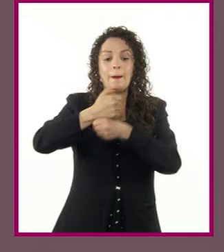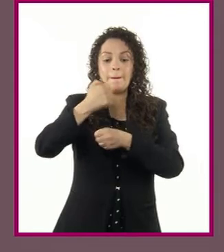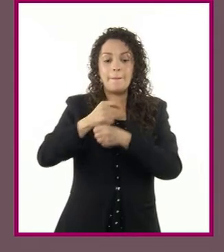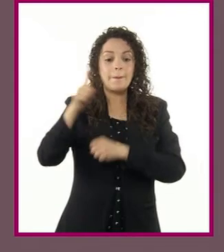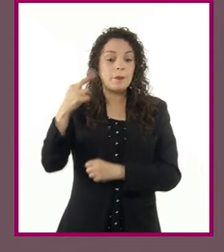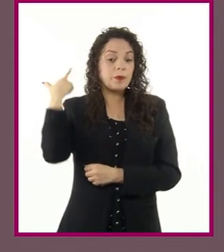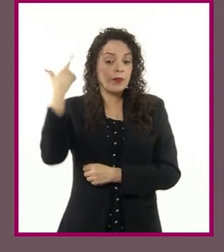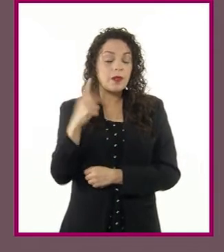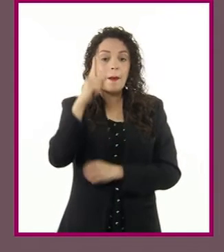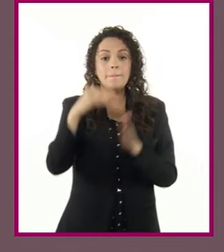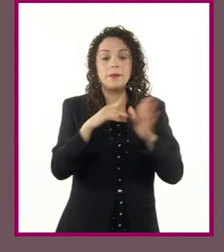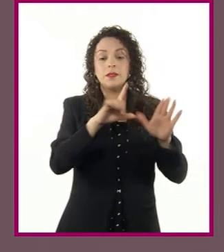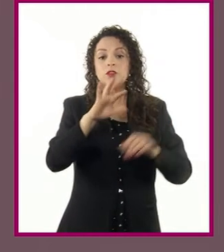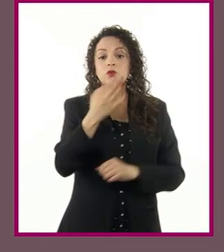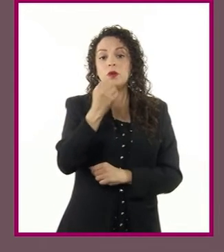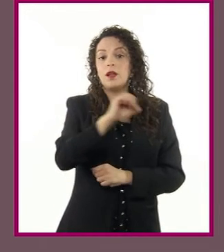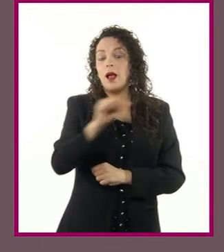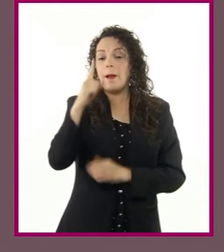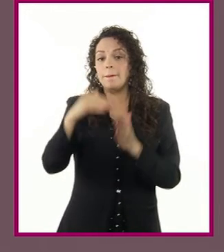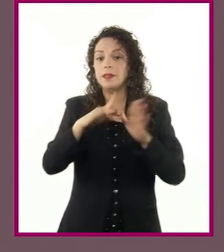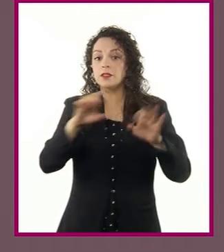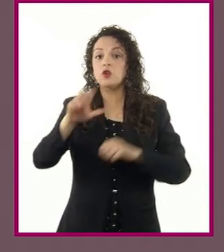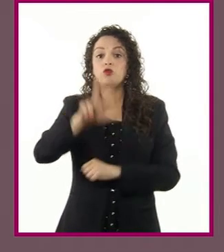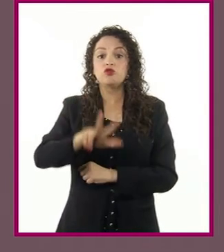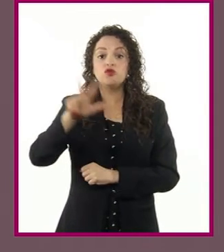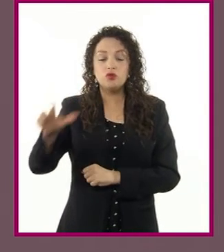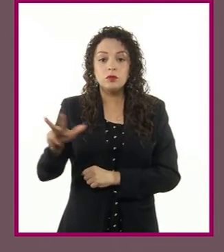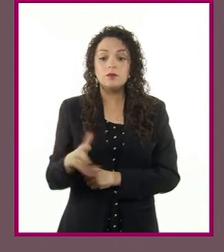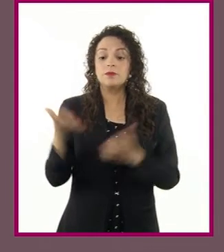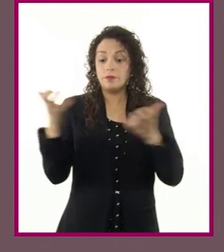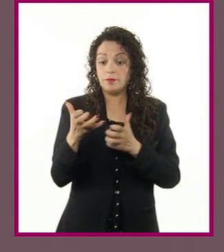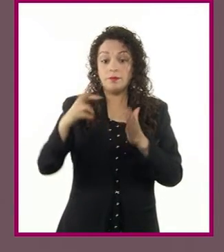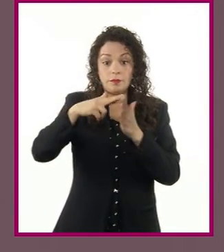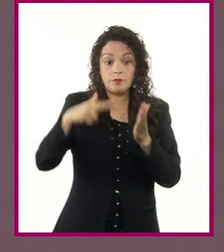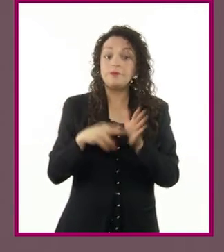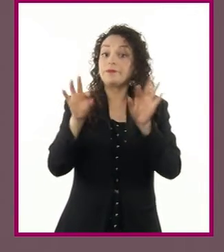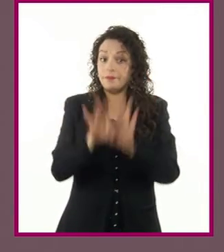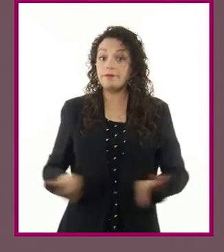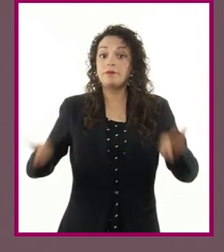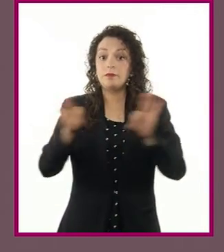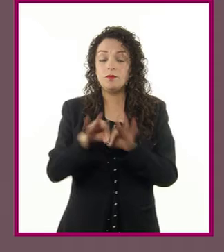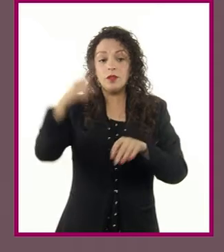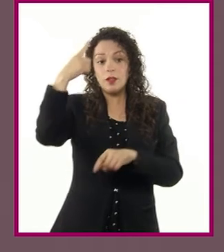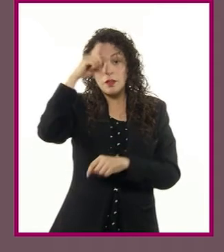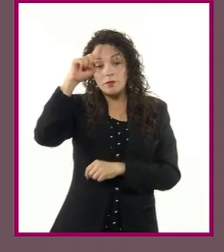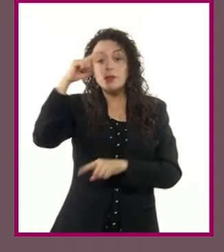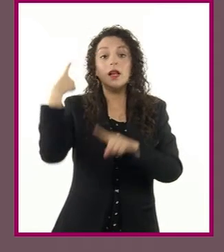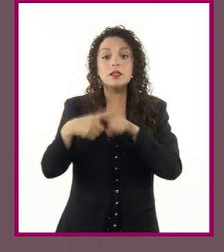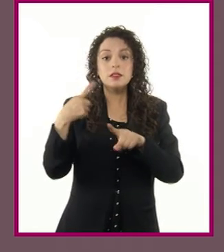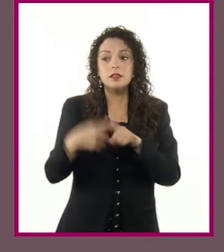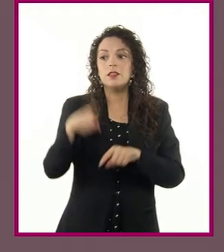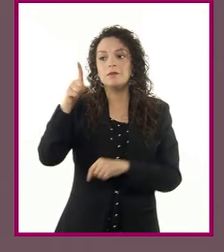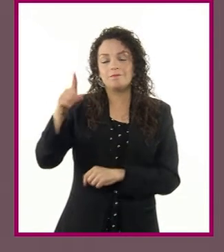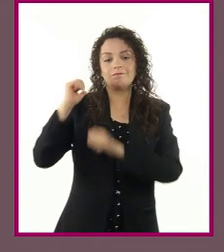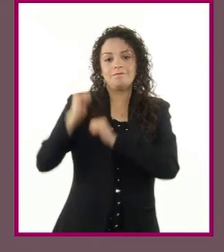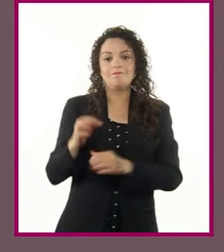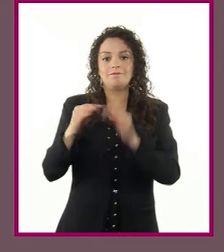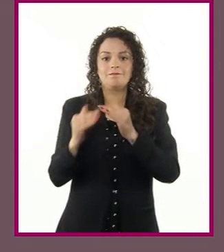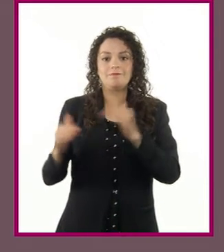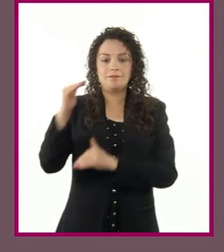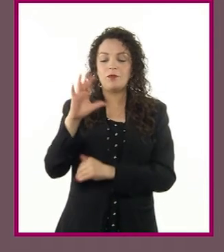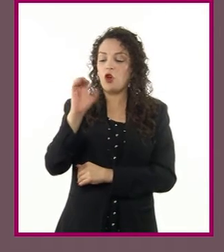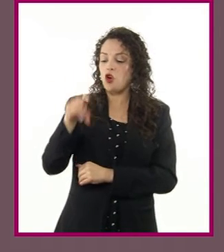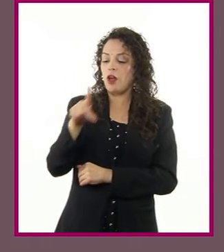a 1788. Hizo reformas importantes con la asesoría de uno de sus ministros, el conde